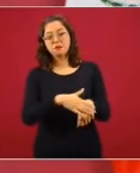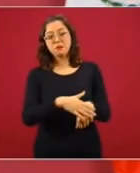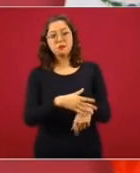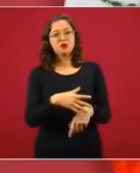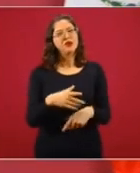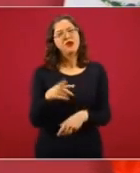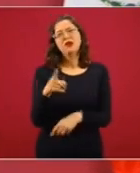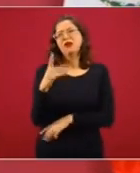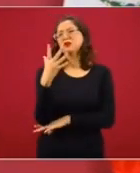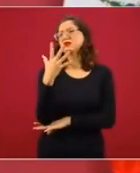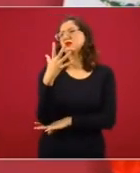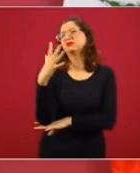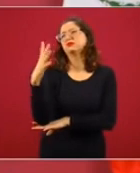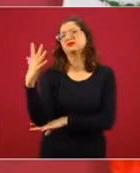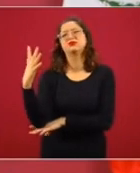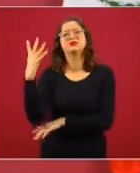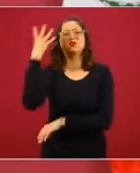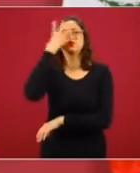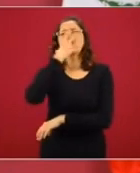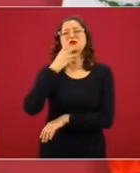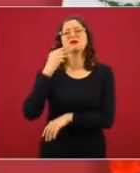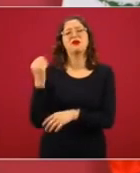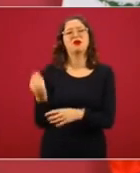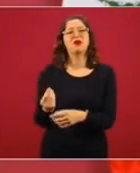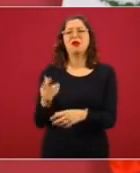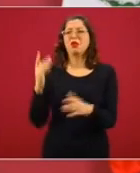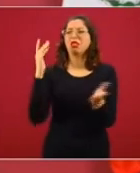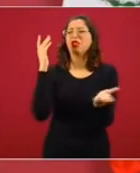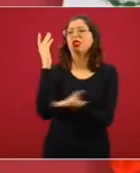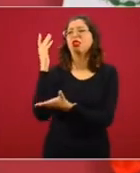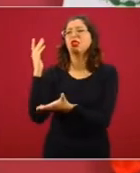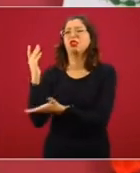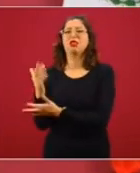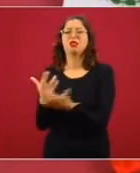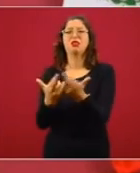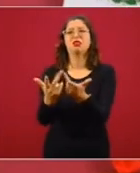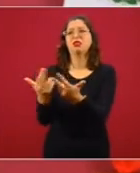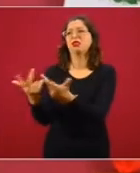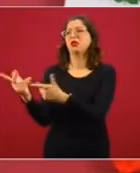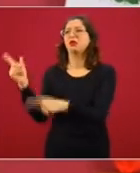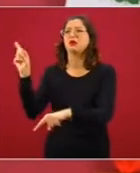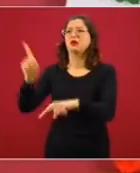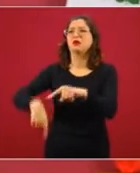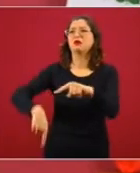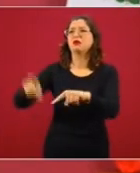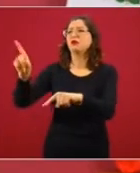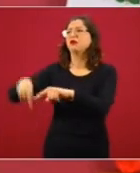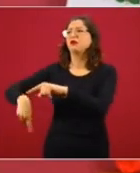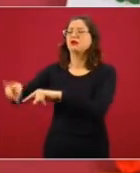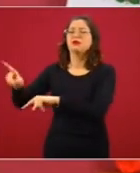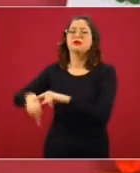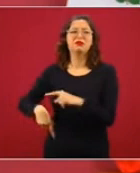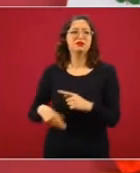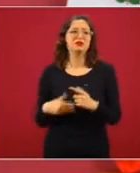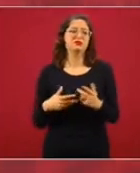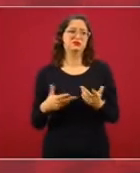se va a afectar la selva, se van a quitar los árboles,